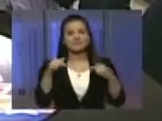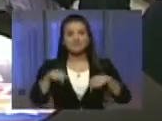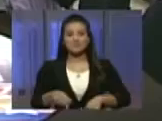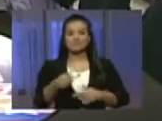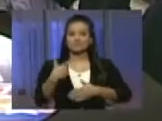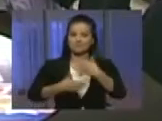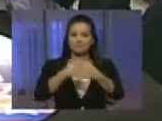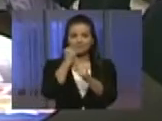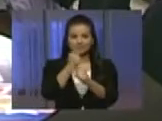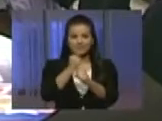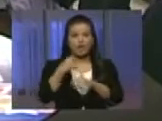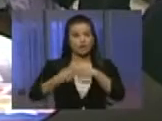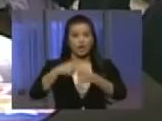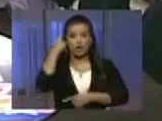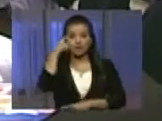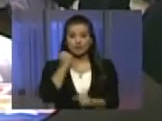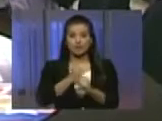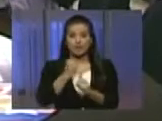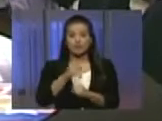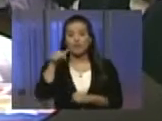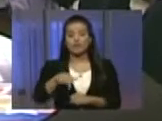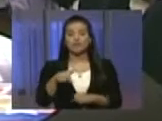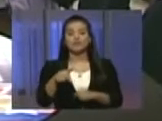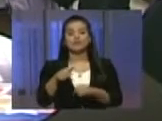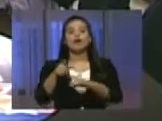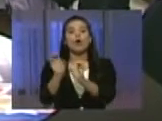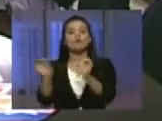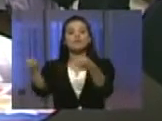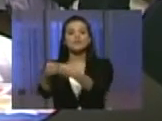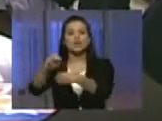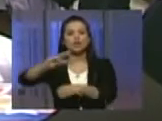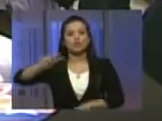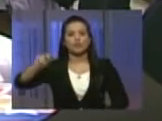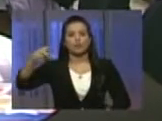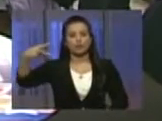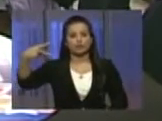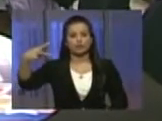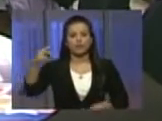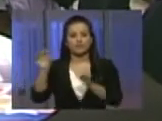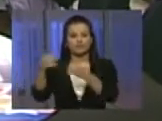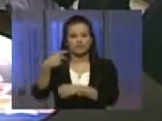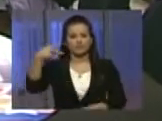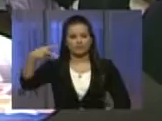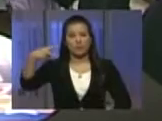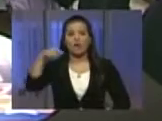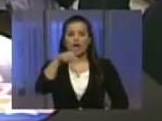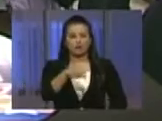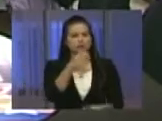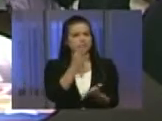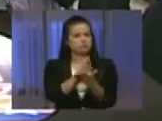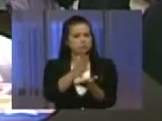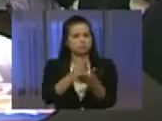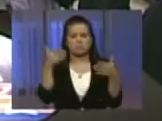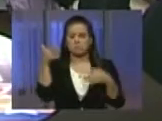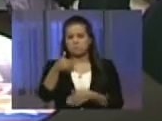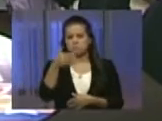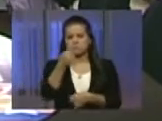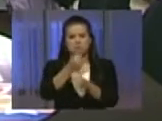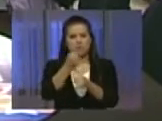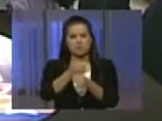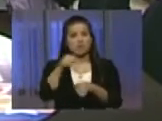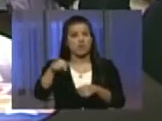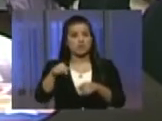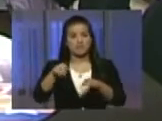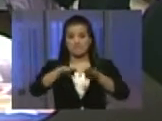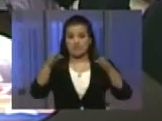trabajando todos los días estamos en el despacho número dos despacho de trabajo permanente esta